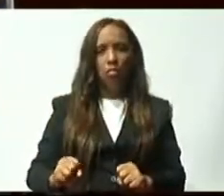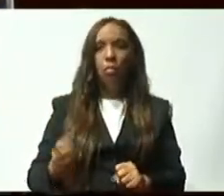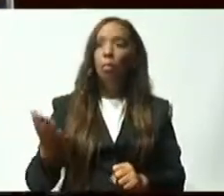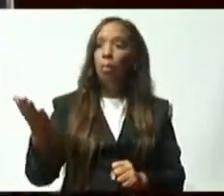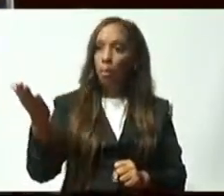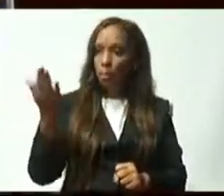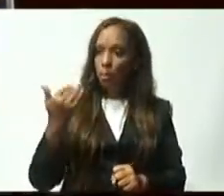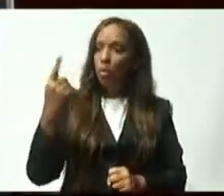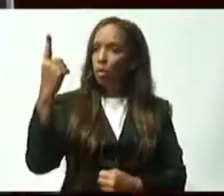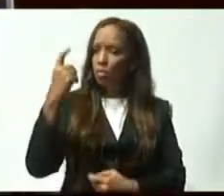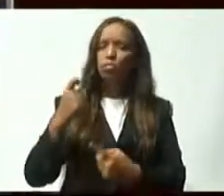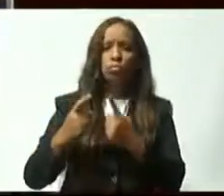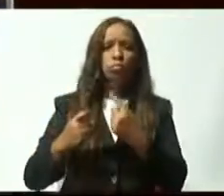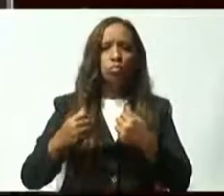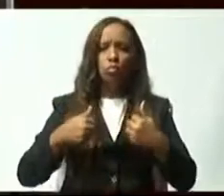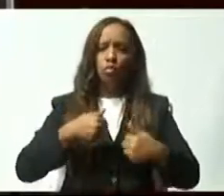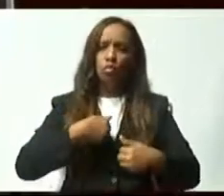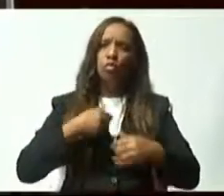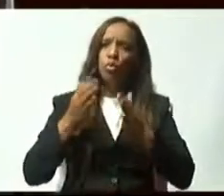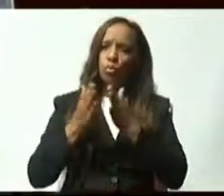comunicación.